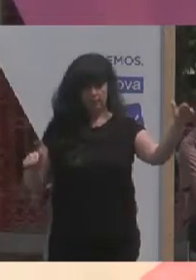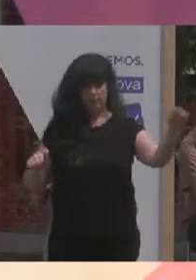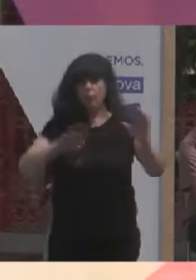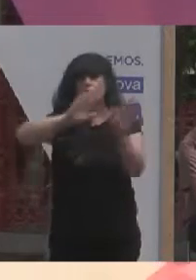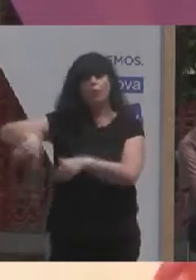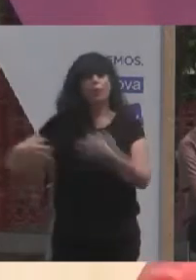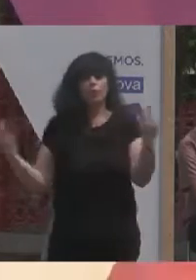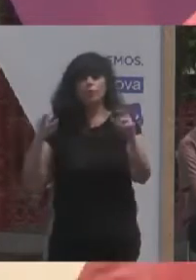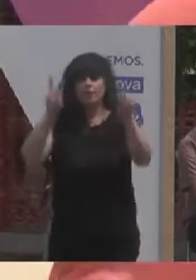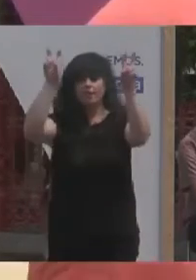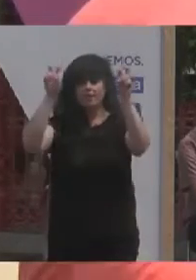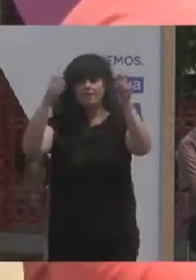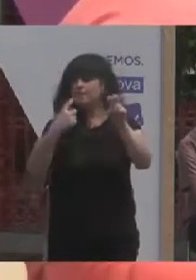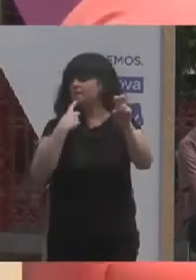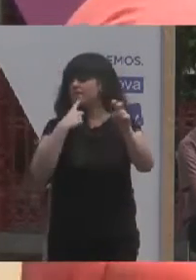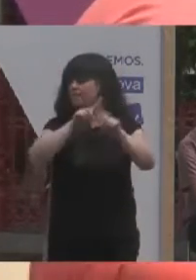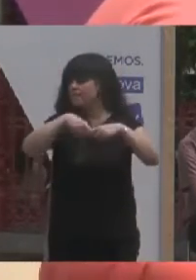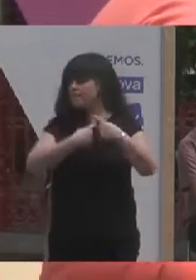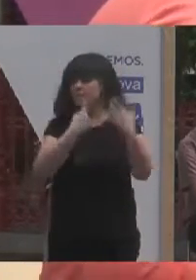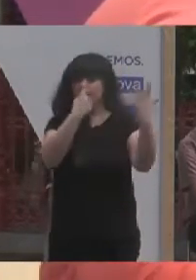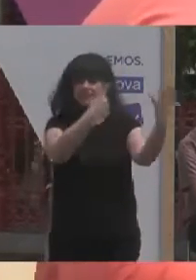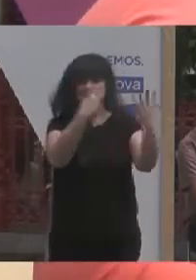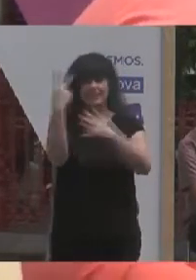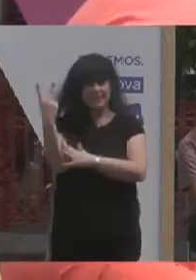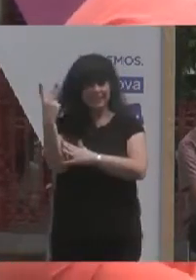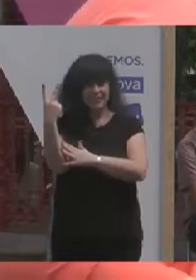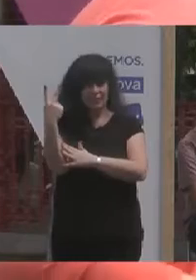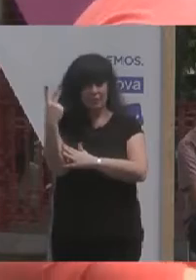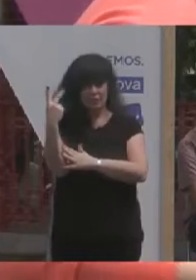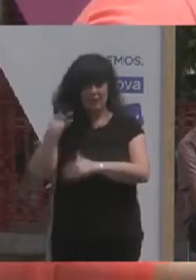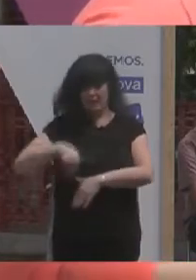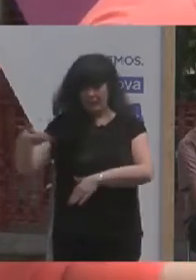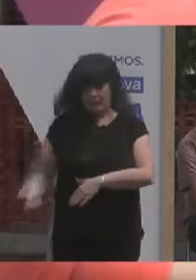que fala de que as 62 familias máis ricas teñen máis